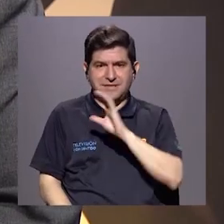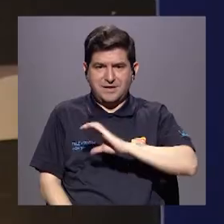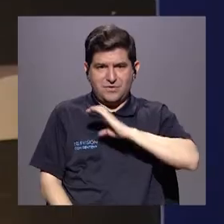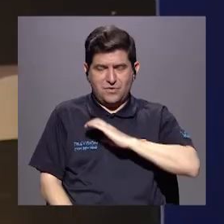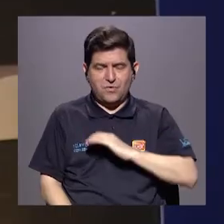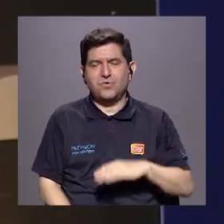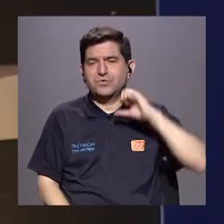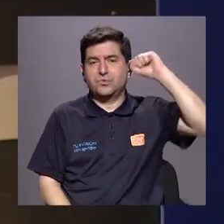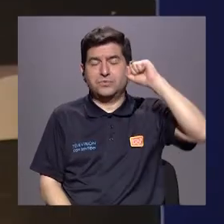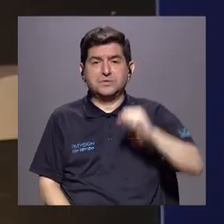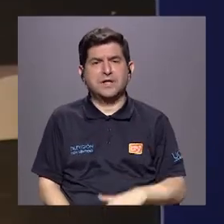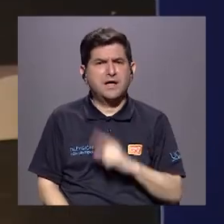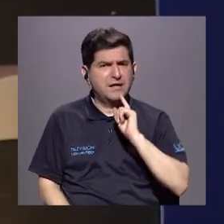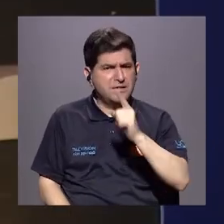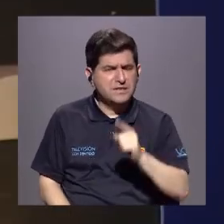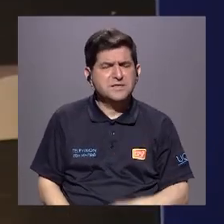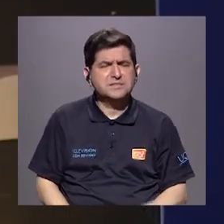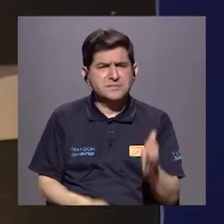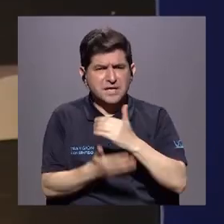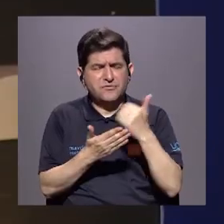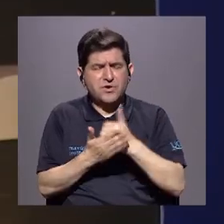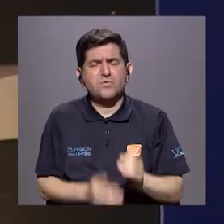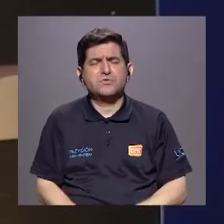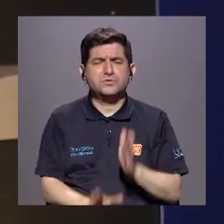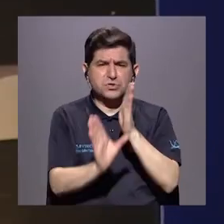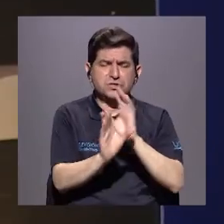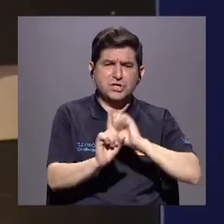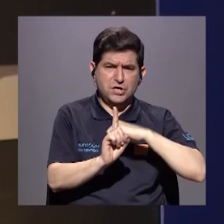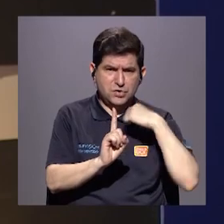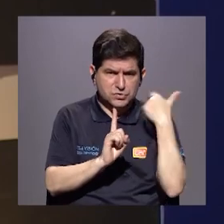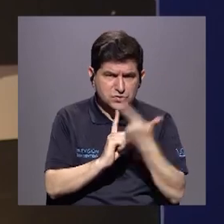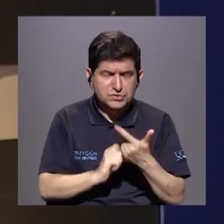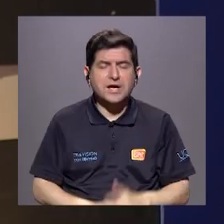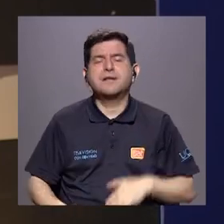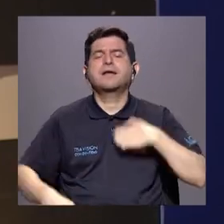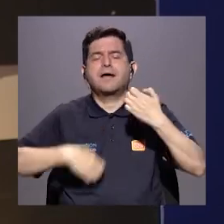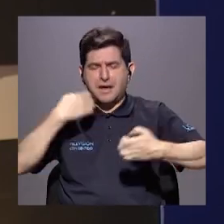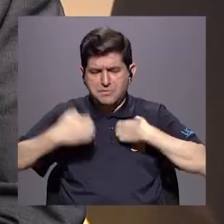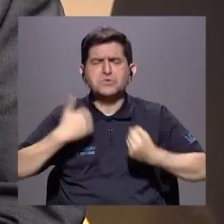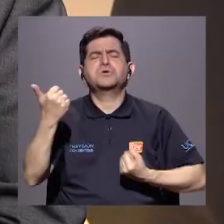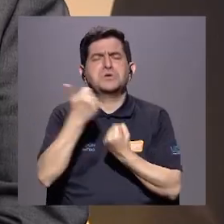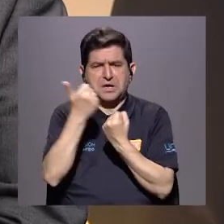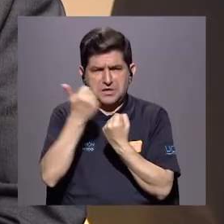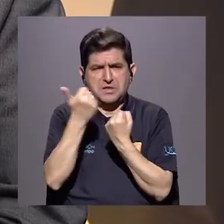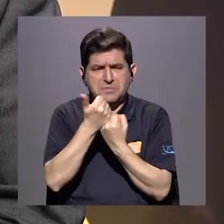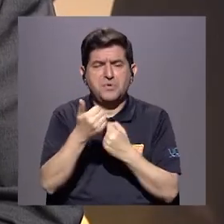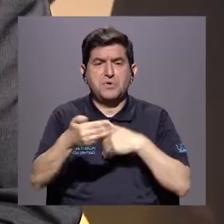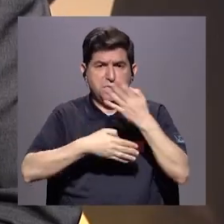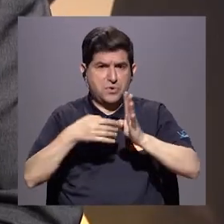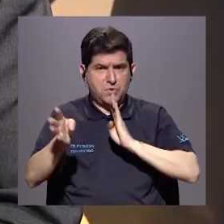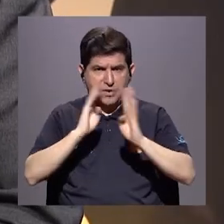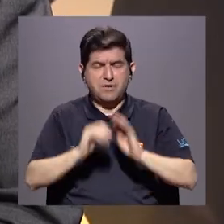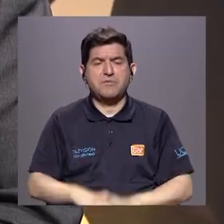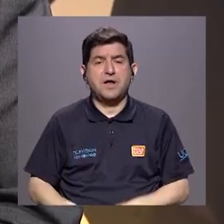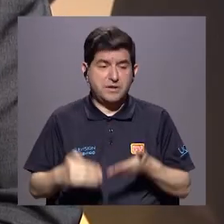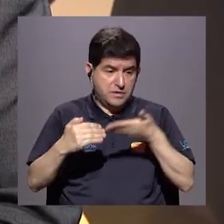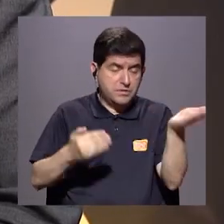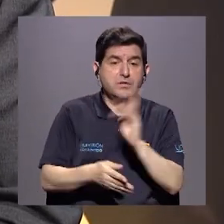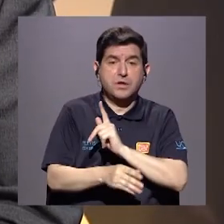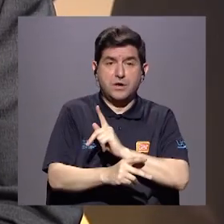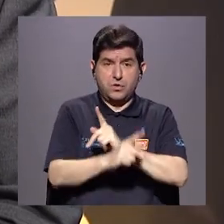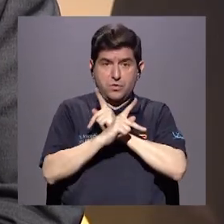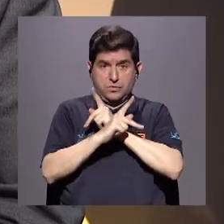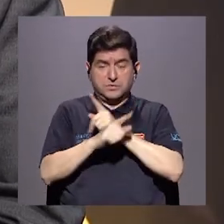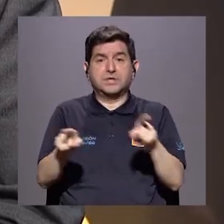hablar de recursos te referís de recursos psicosociales emocionales recursos de apoyo de hecho por ahí vamos a hablar cuando hablamos de factores protectores